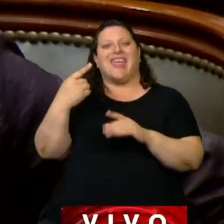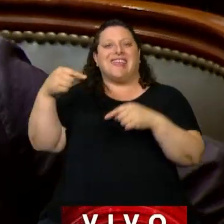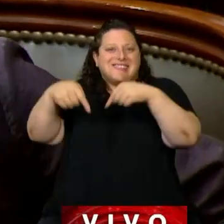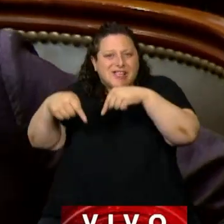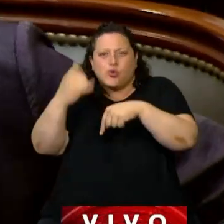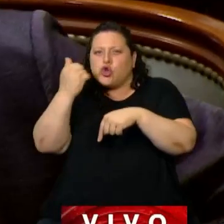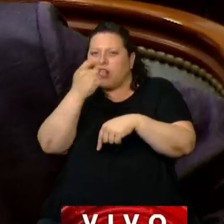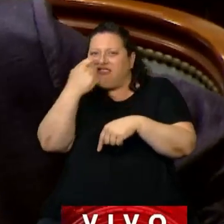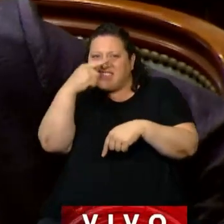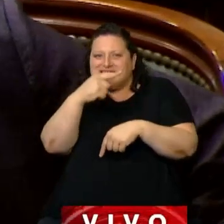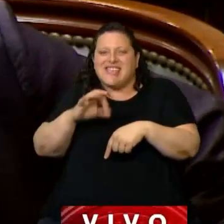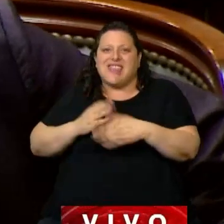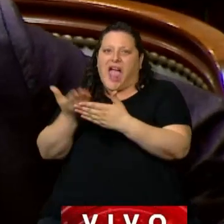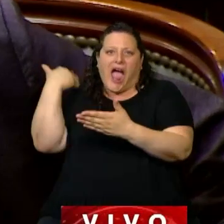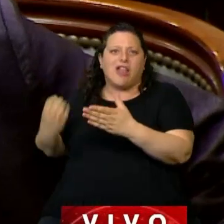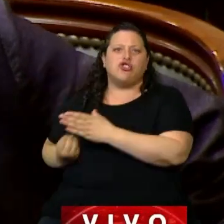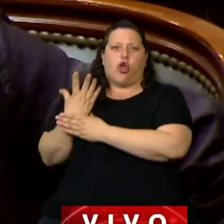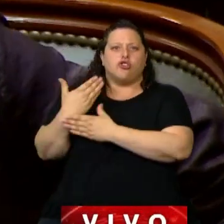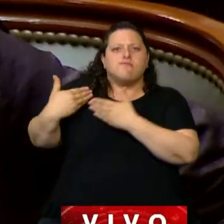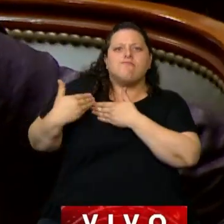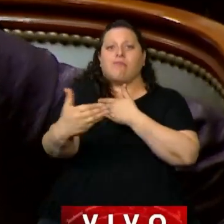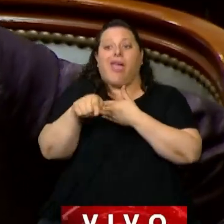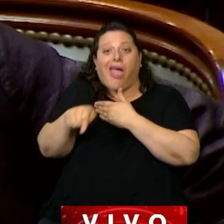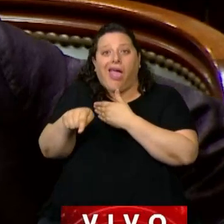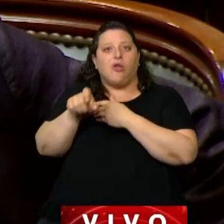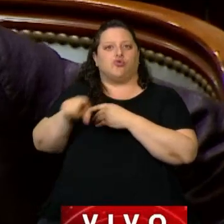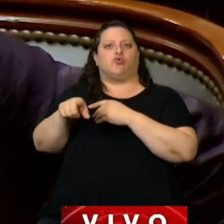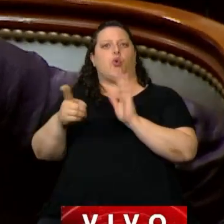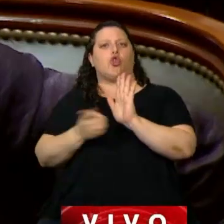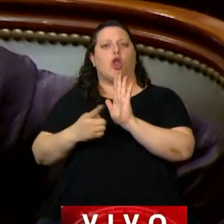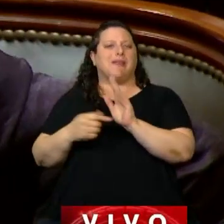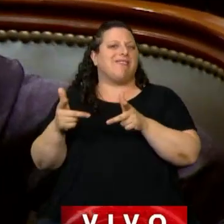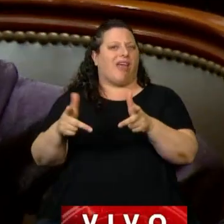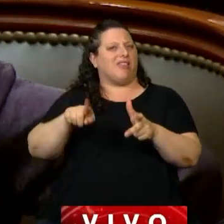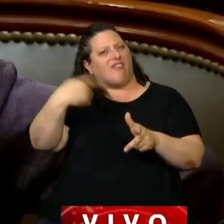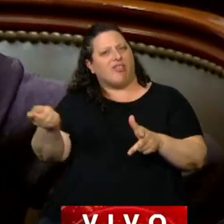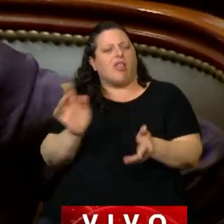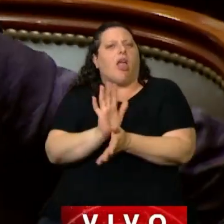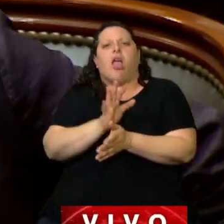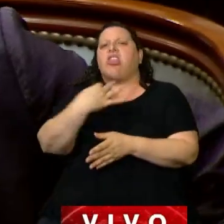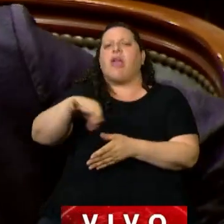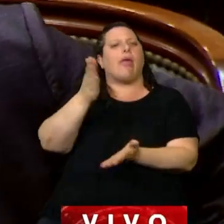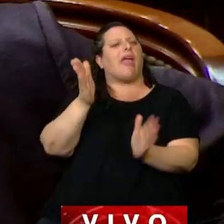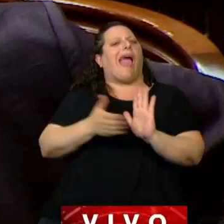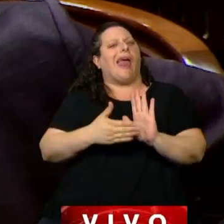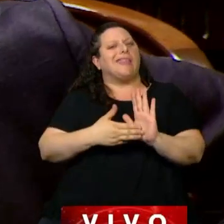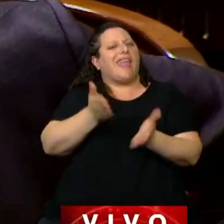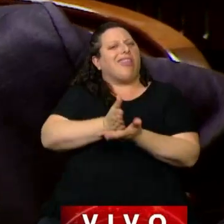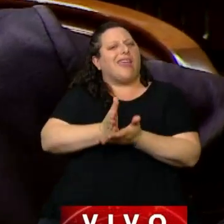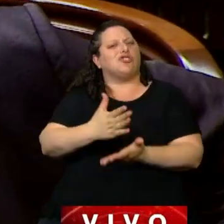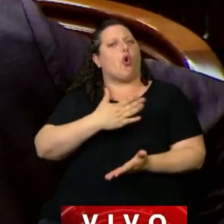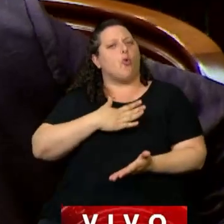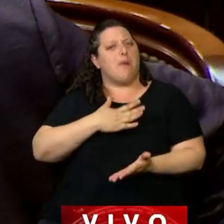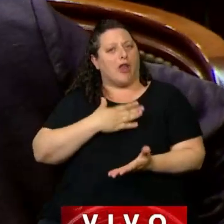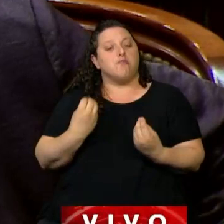cosa dice que este congreso tiene que tener una terna para garantizar que no es una partición de los Derechos Humanos en Argentina porque los Derechos Humanos no le